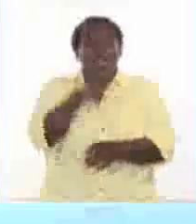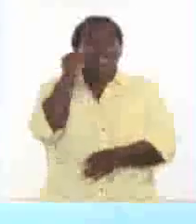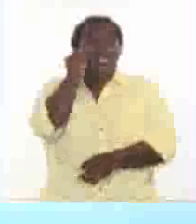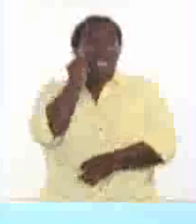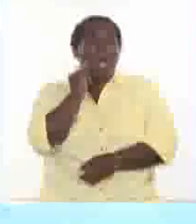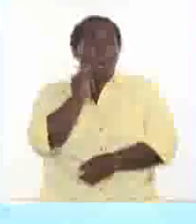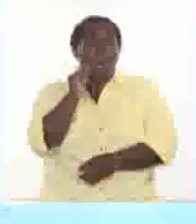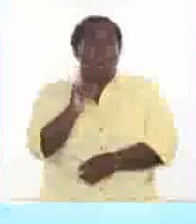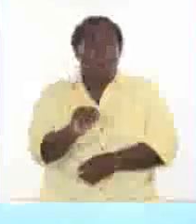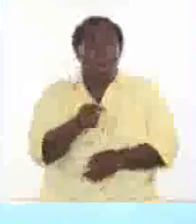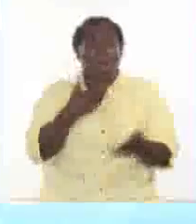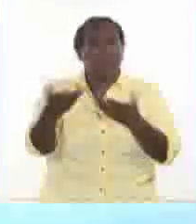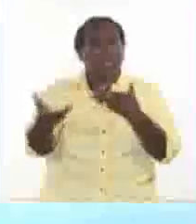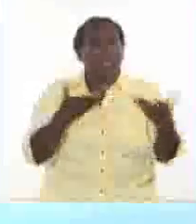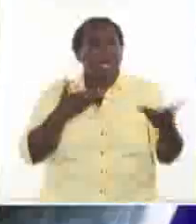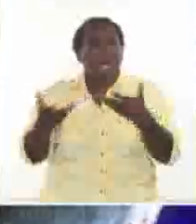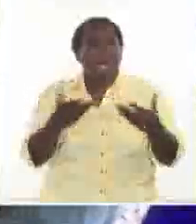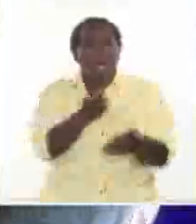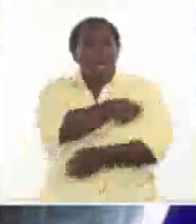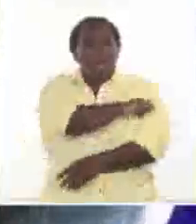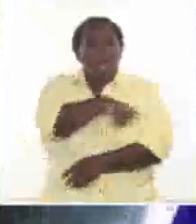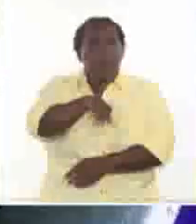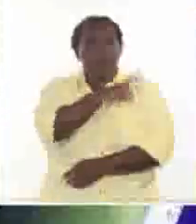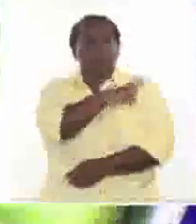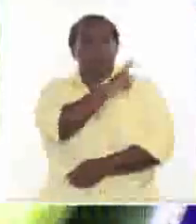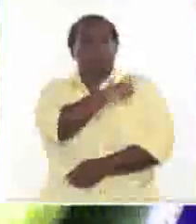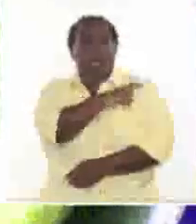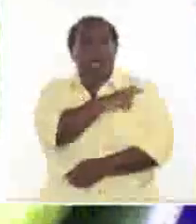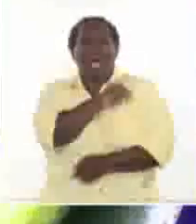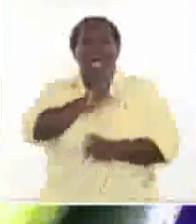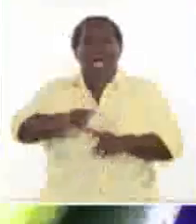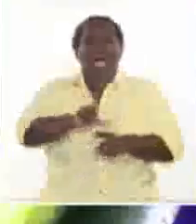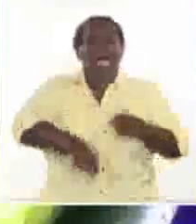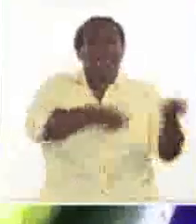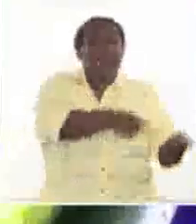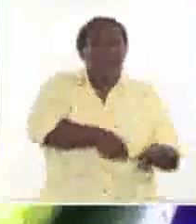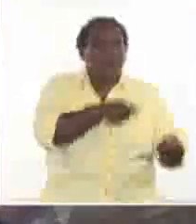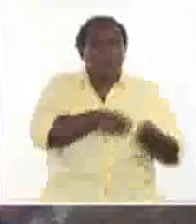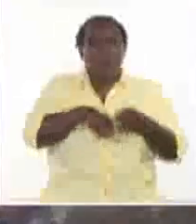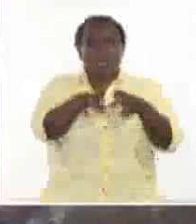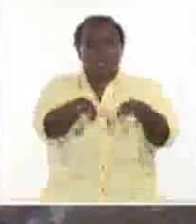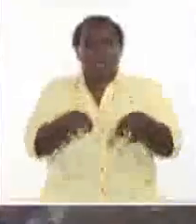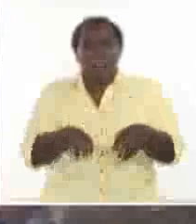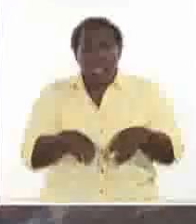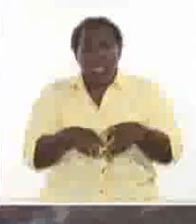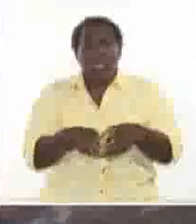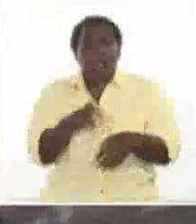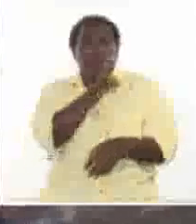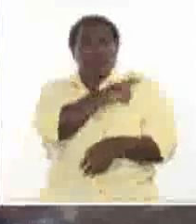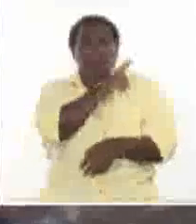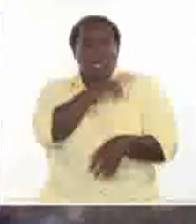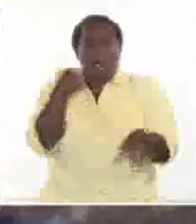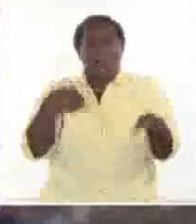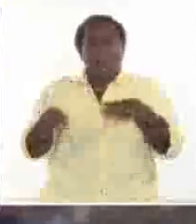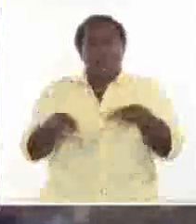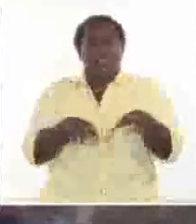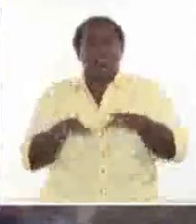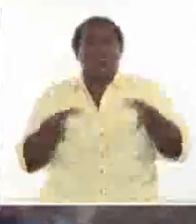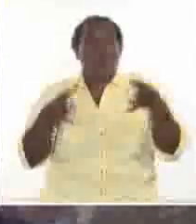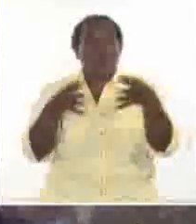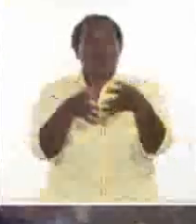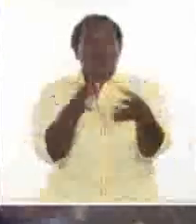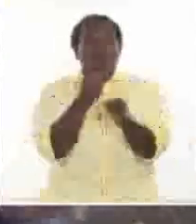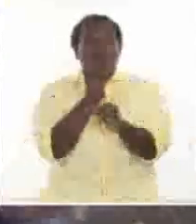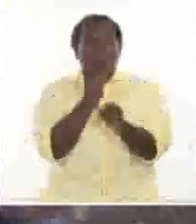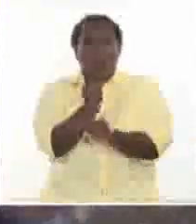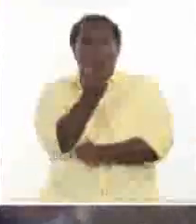con la población, directivos de la agricultura y de la Asamblea Municipal y el Consejo de la Administración con la Comisión Permanente de Trabajo